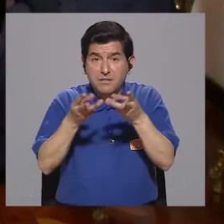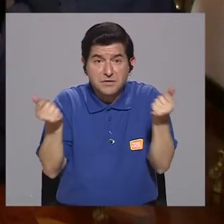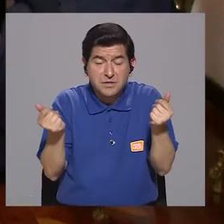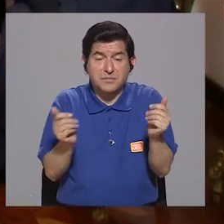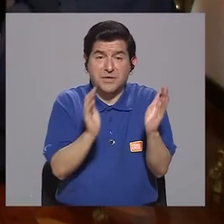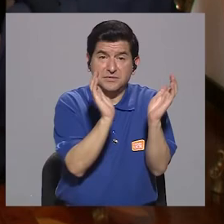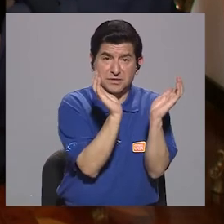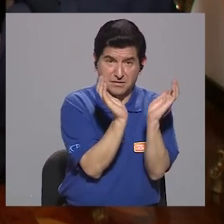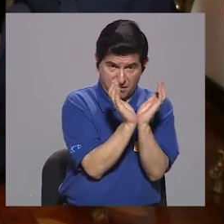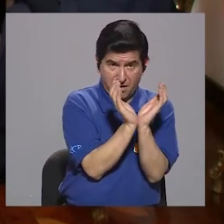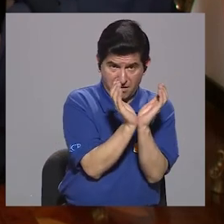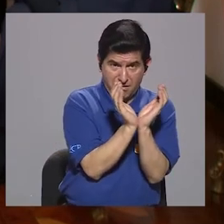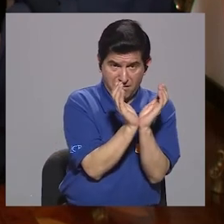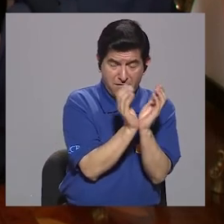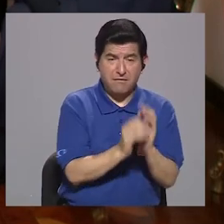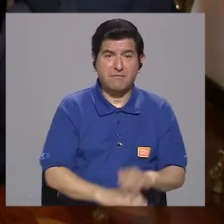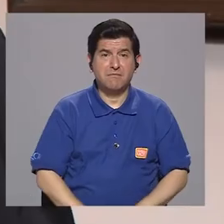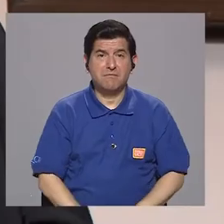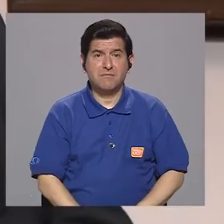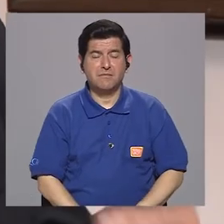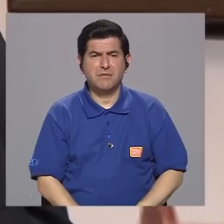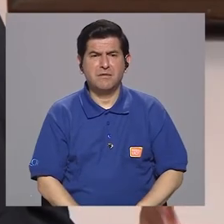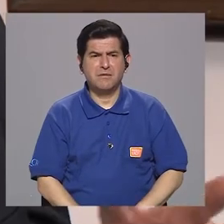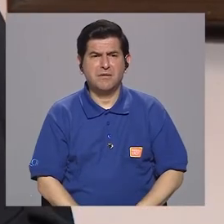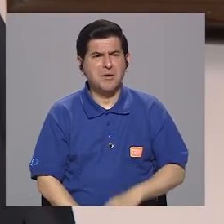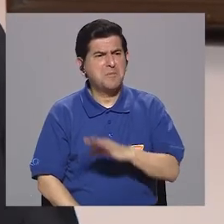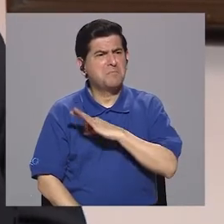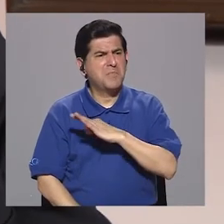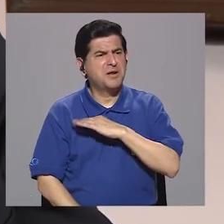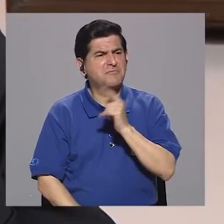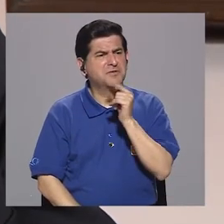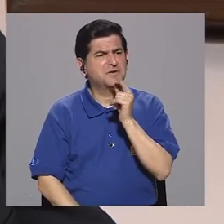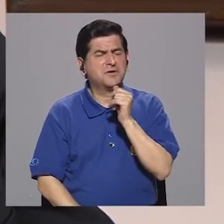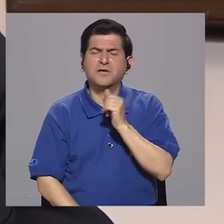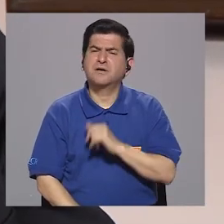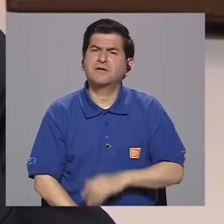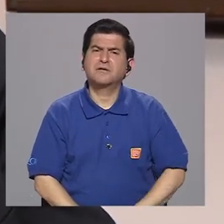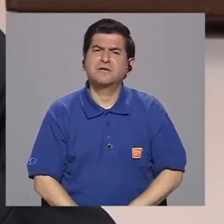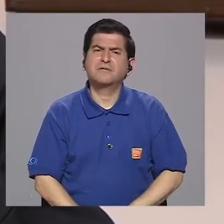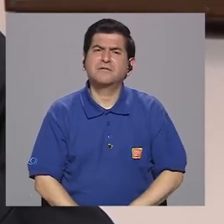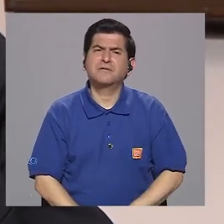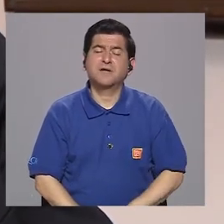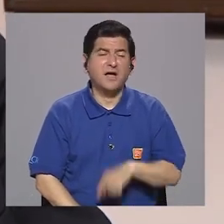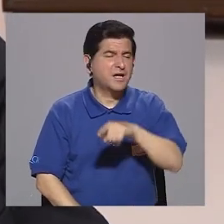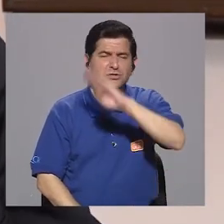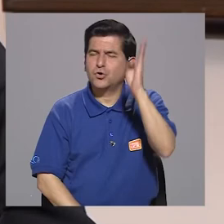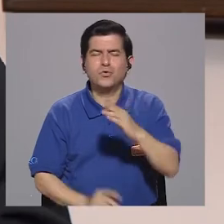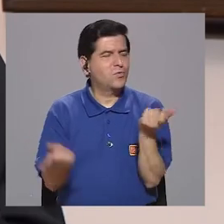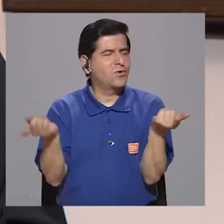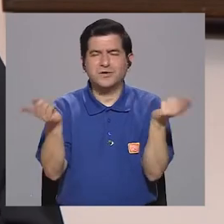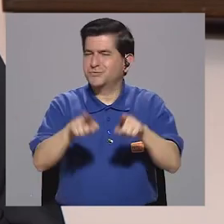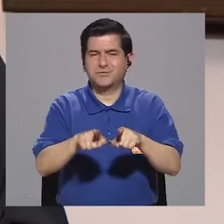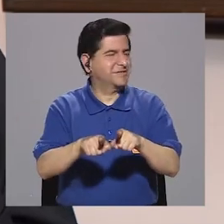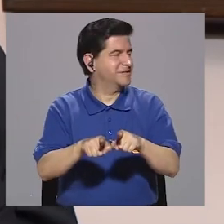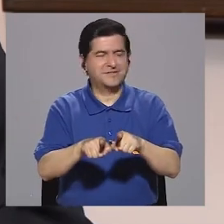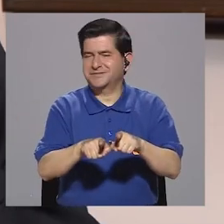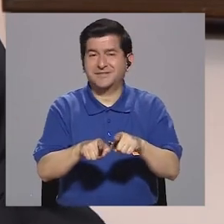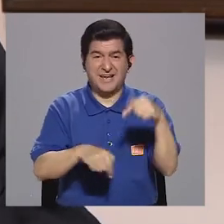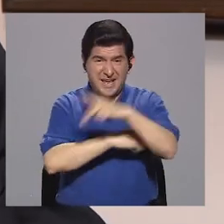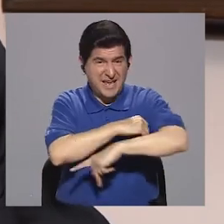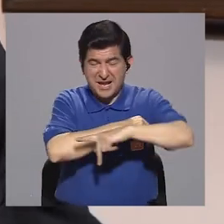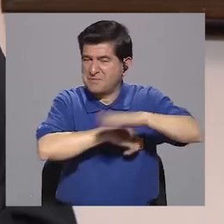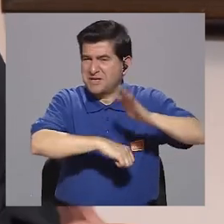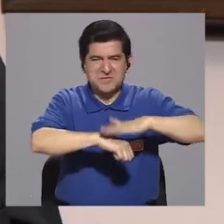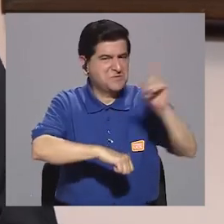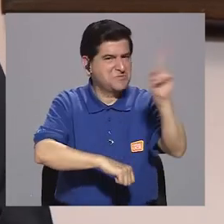la Caja Costarricense del Seguro Social, ¿quiénes se beneficiarían? Pues eso no va a pasar nunca. No, bueno, no va a pasar. Este país